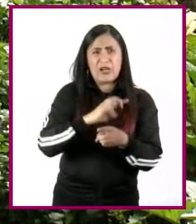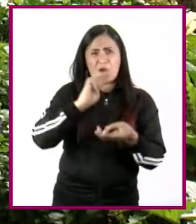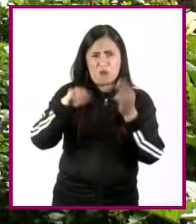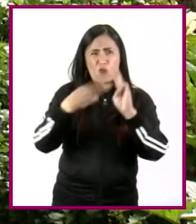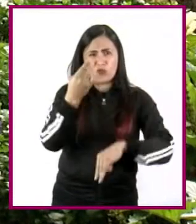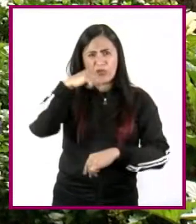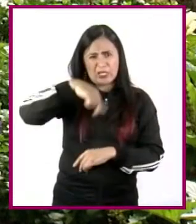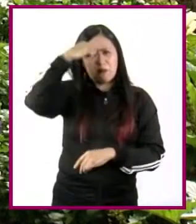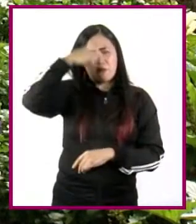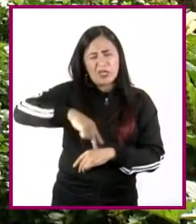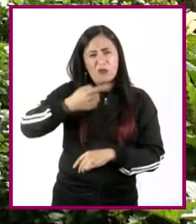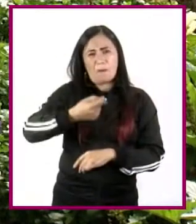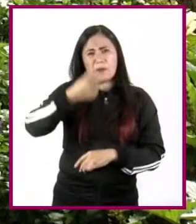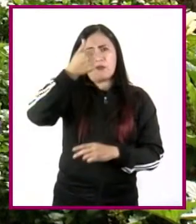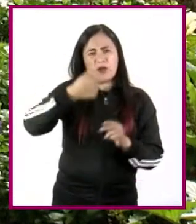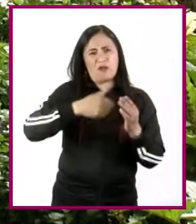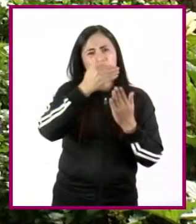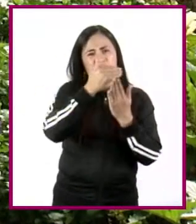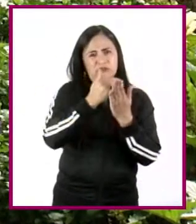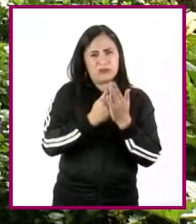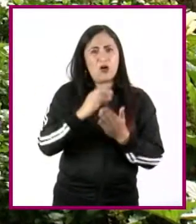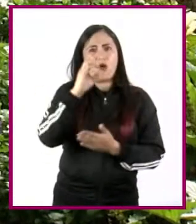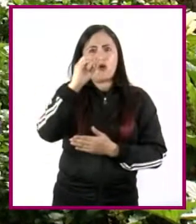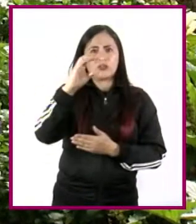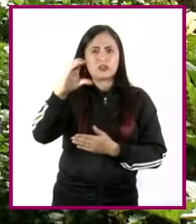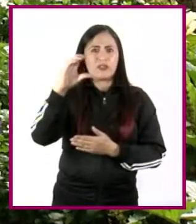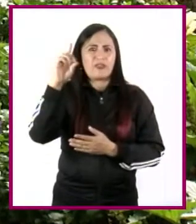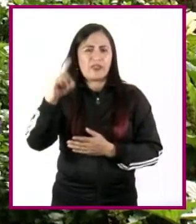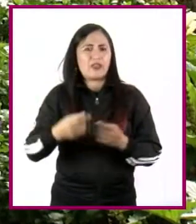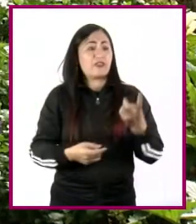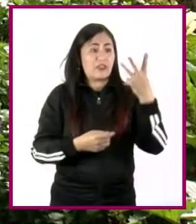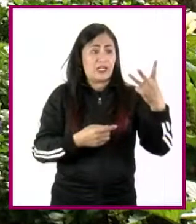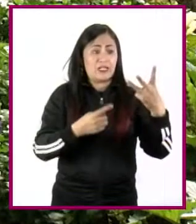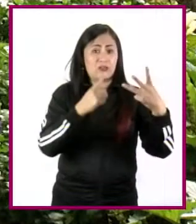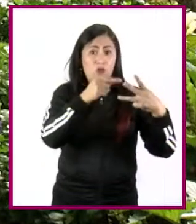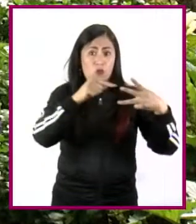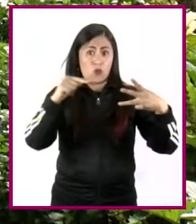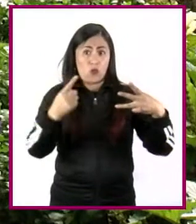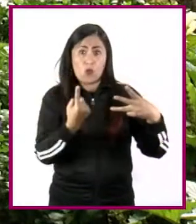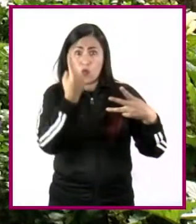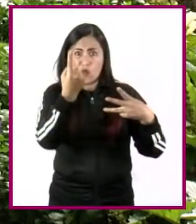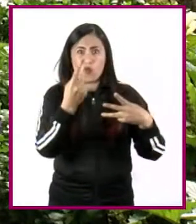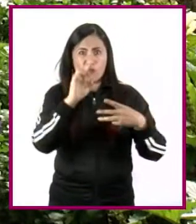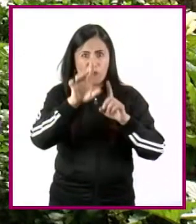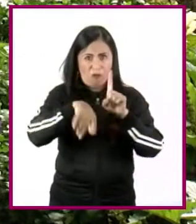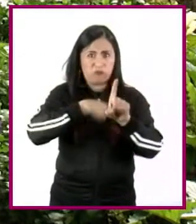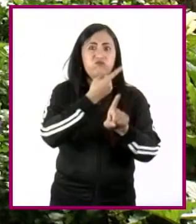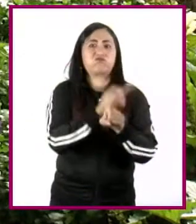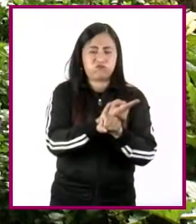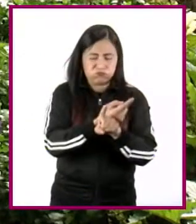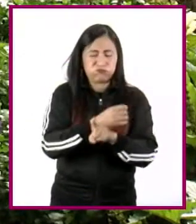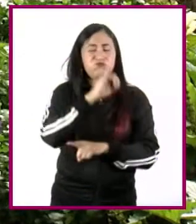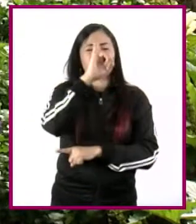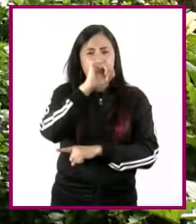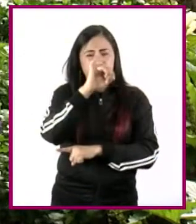nuestro país, uno de cada tres niños sufre abuso sexual. En general, circunstancias como estas impiden que niñas